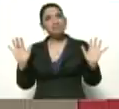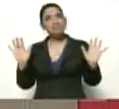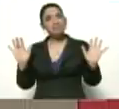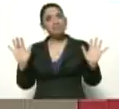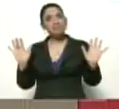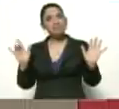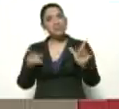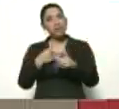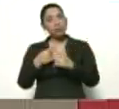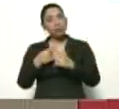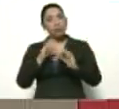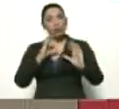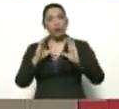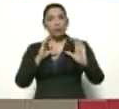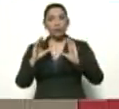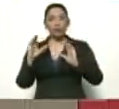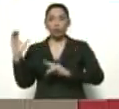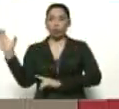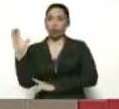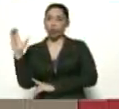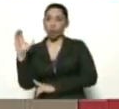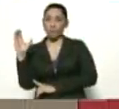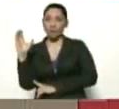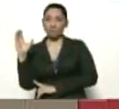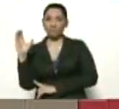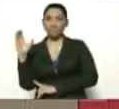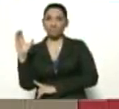los medios de comunicación de colombia